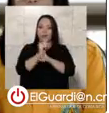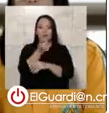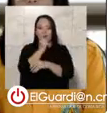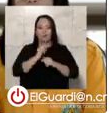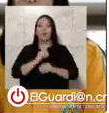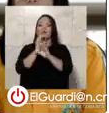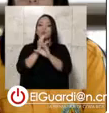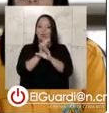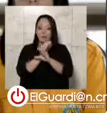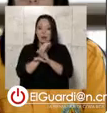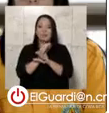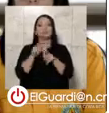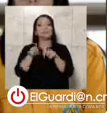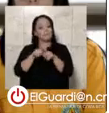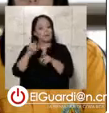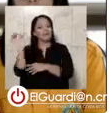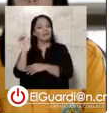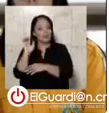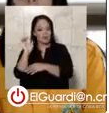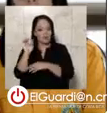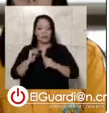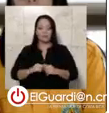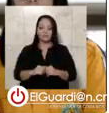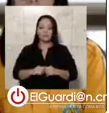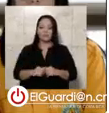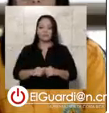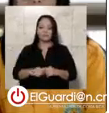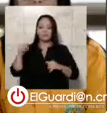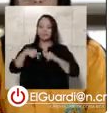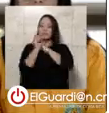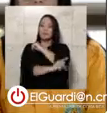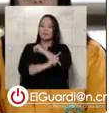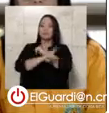y a cuidar el recurso energético. O sea, el país debe